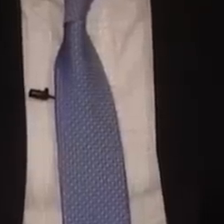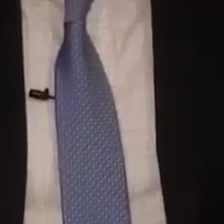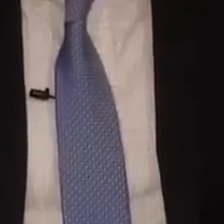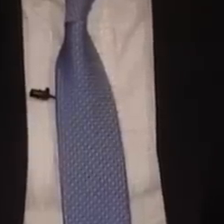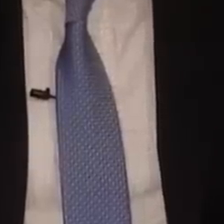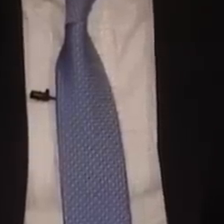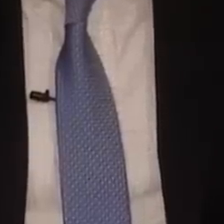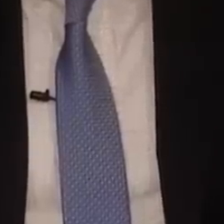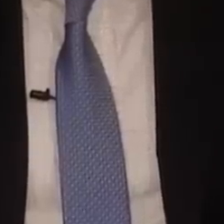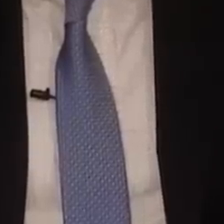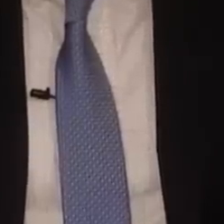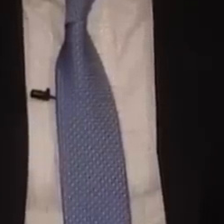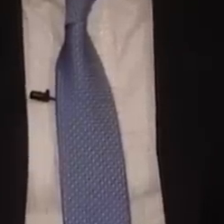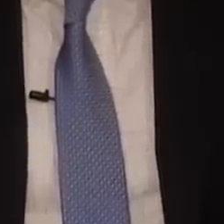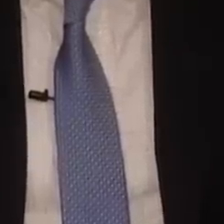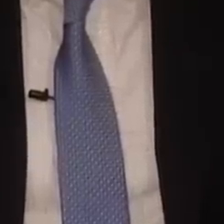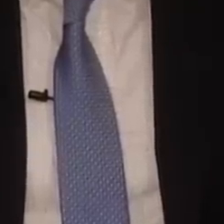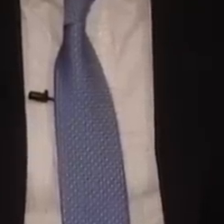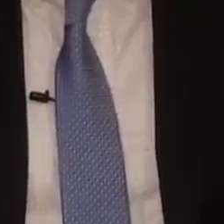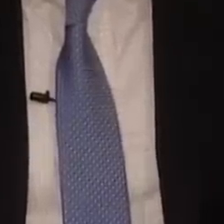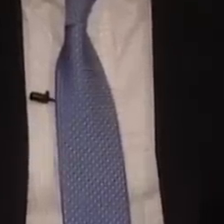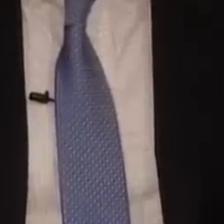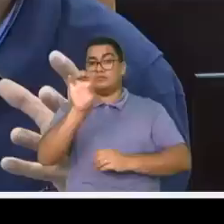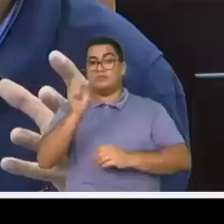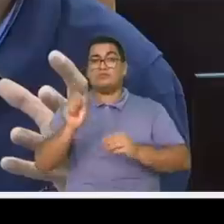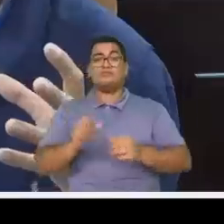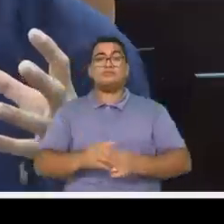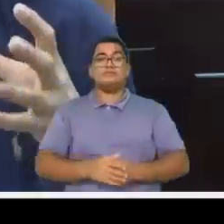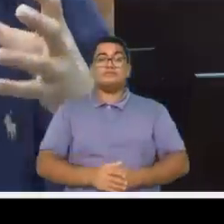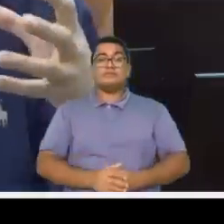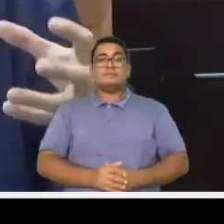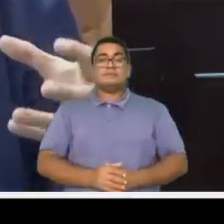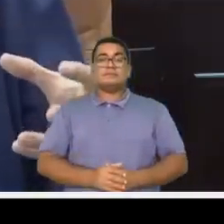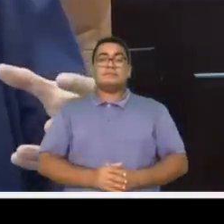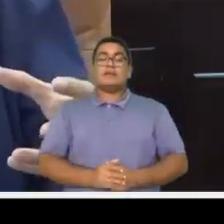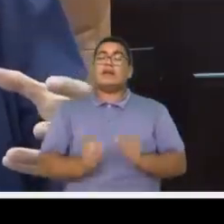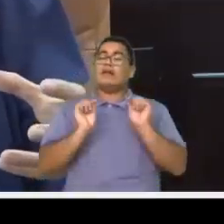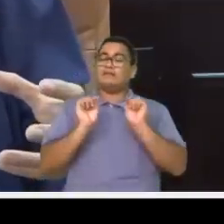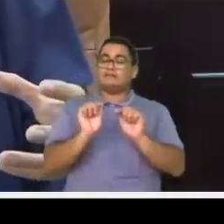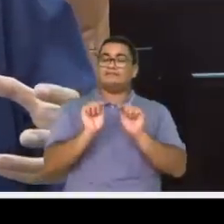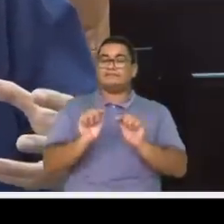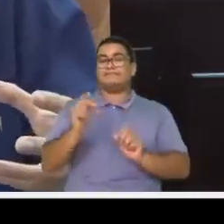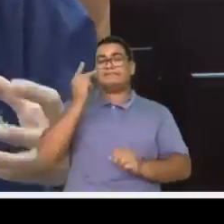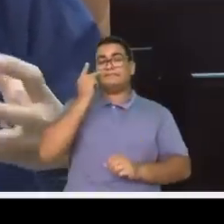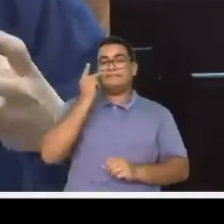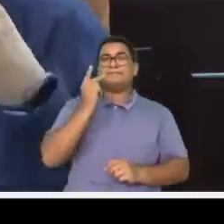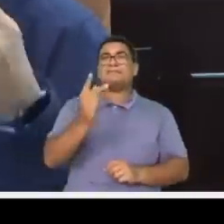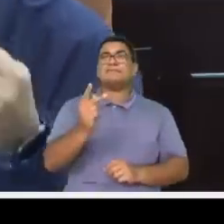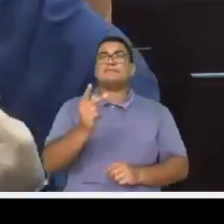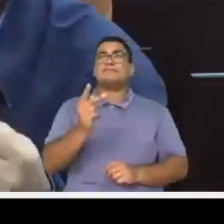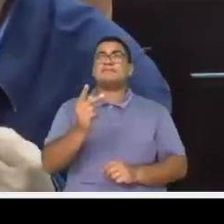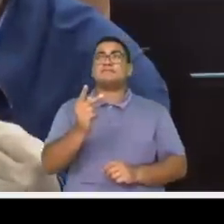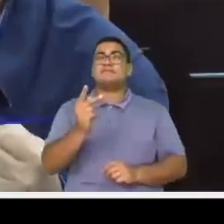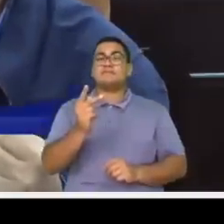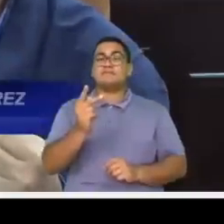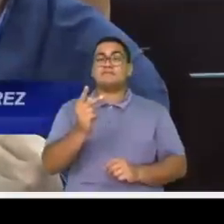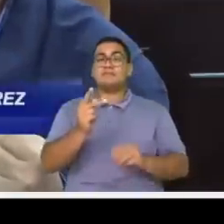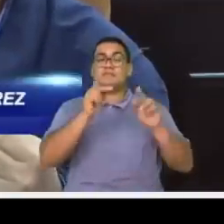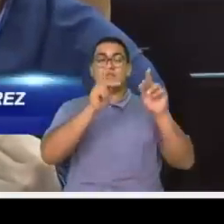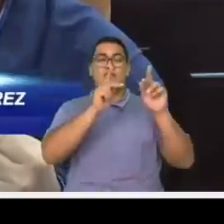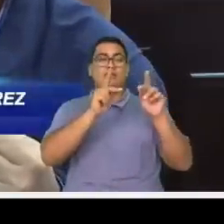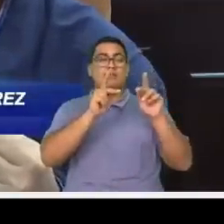plenario estuvo llena de declaraciones incriminatorias. Y ahí entonces estamos viendo a pedófilos